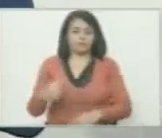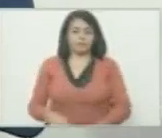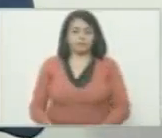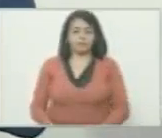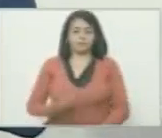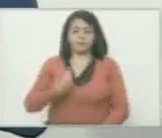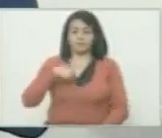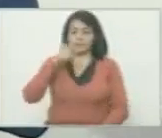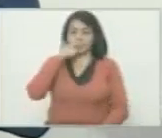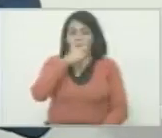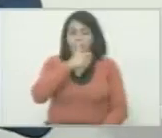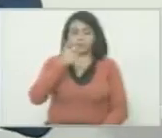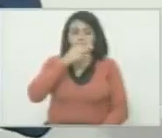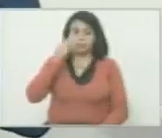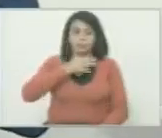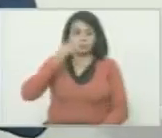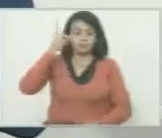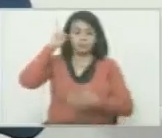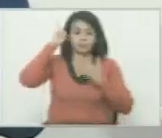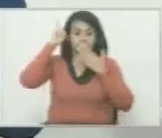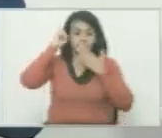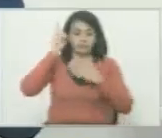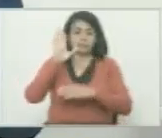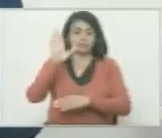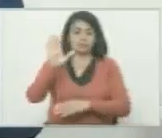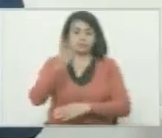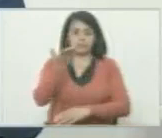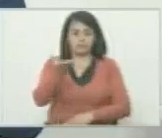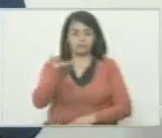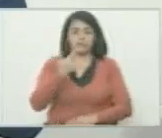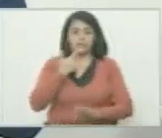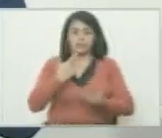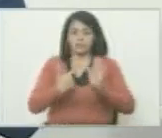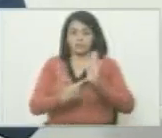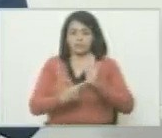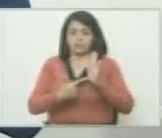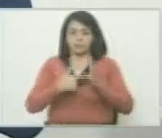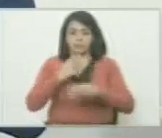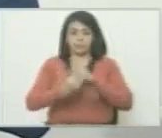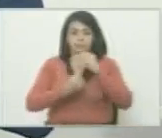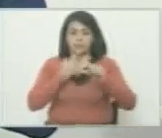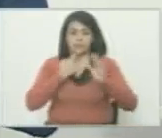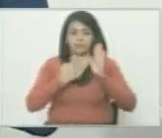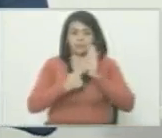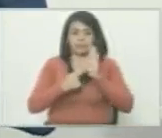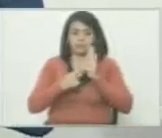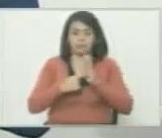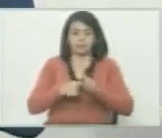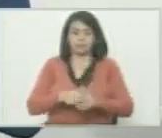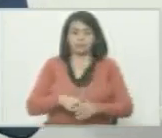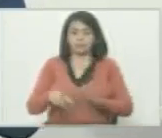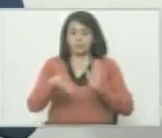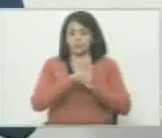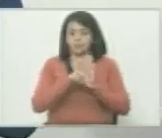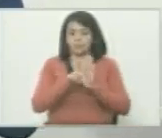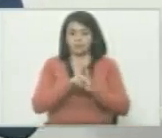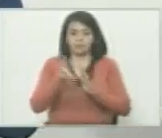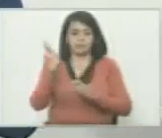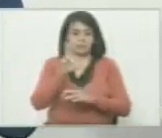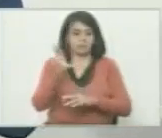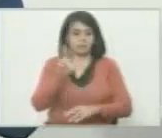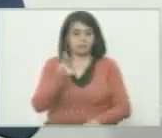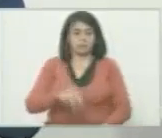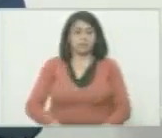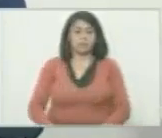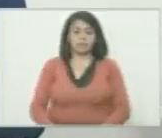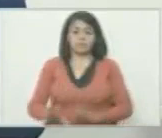de nuestros pueblos originarios, ¿jura usted cumplir y hacer cumplir las leyes de la República